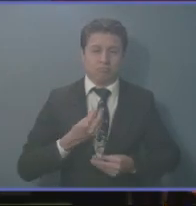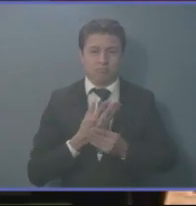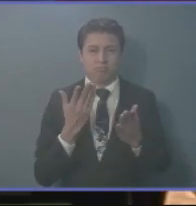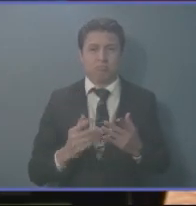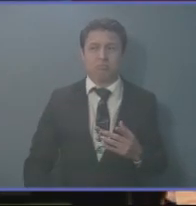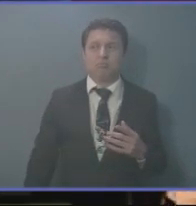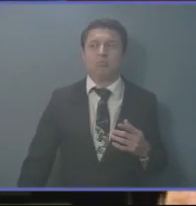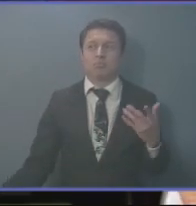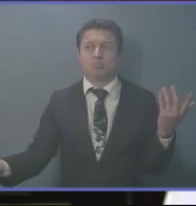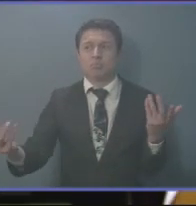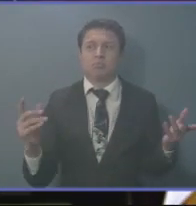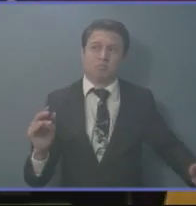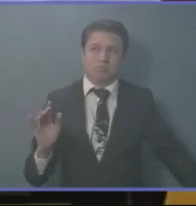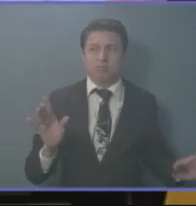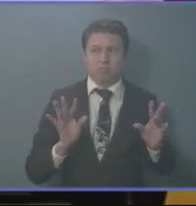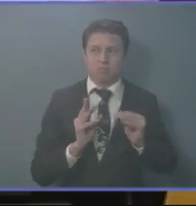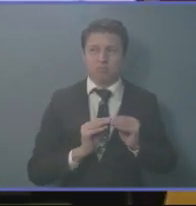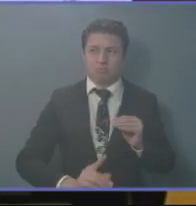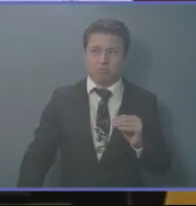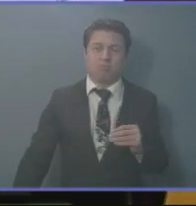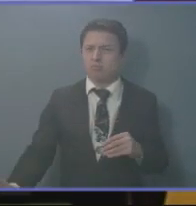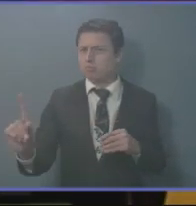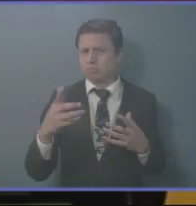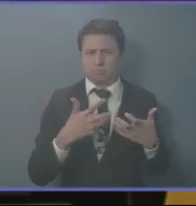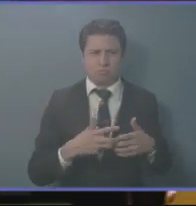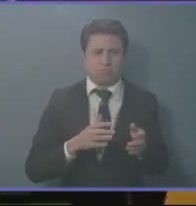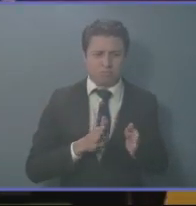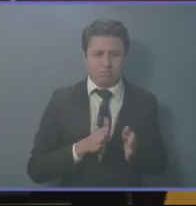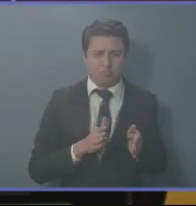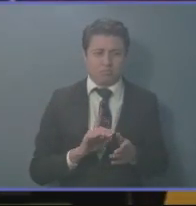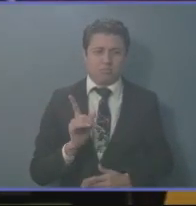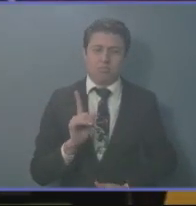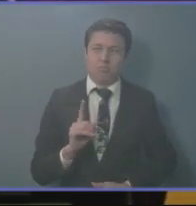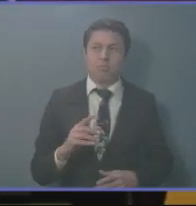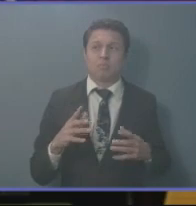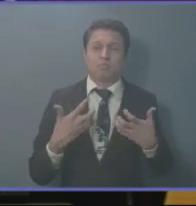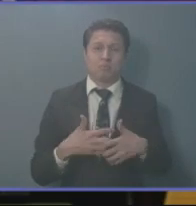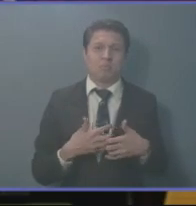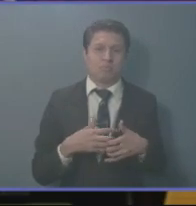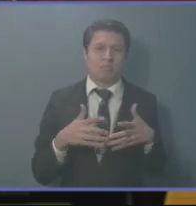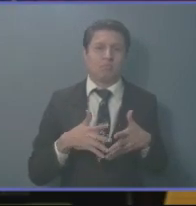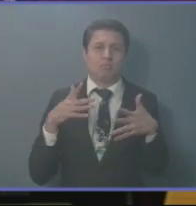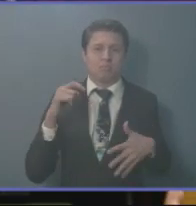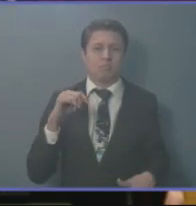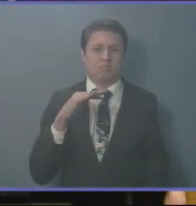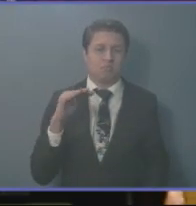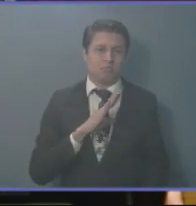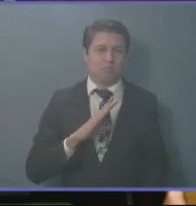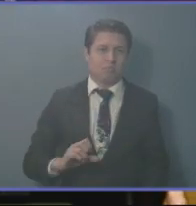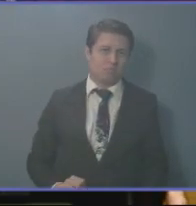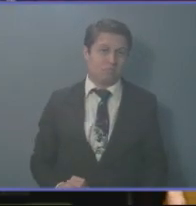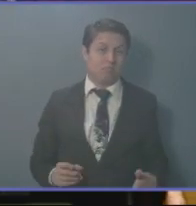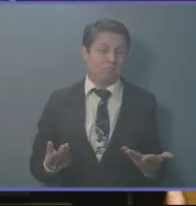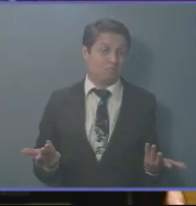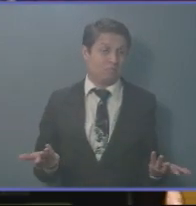estaba reuniendo, no con los trabajadores, no con los micro y pequeños empresarios, con uno de los grandes empresarios de este país.